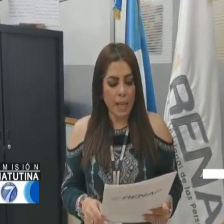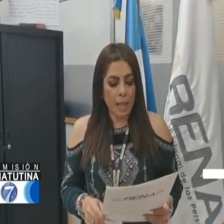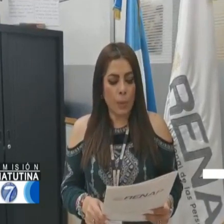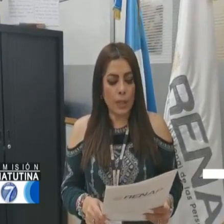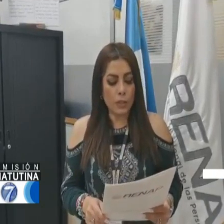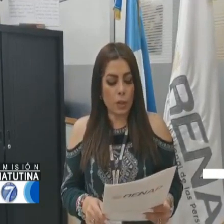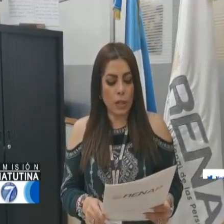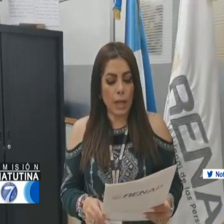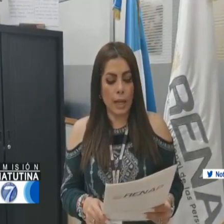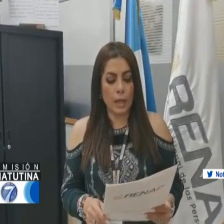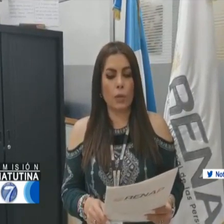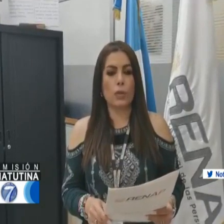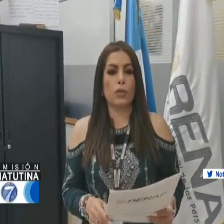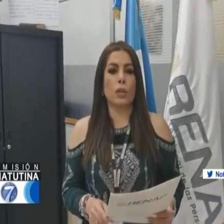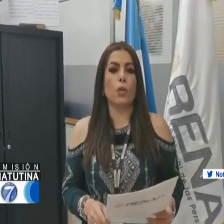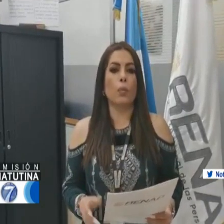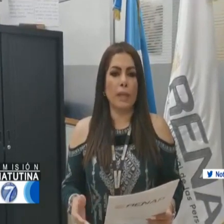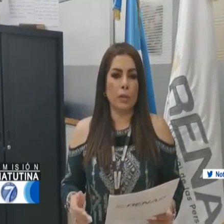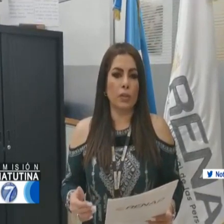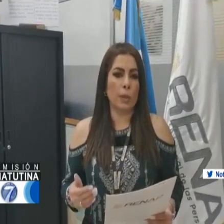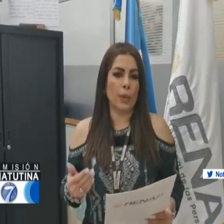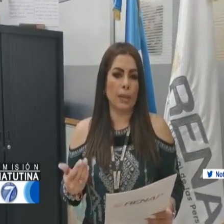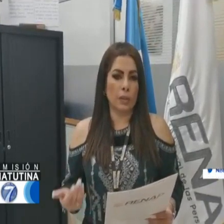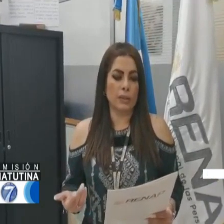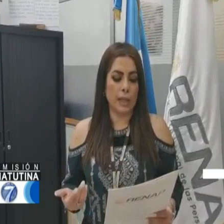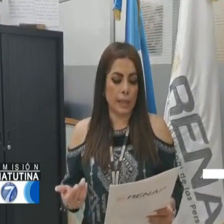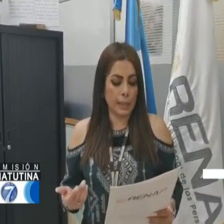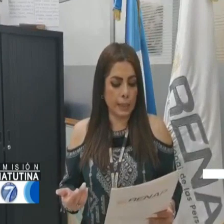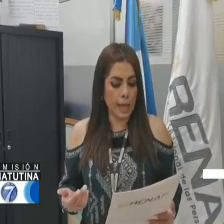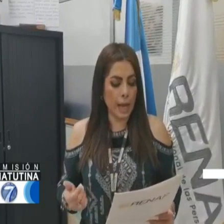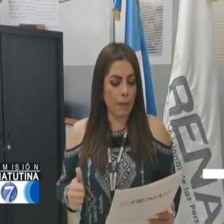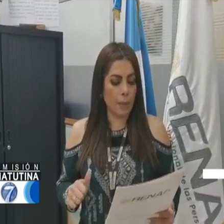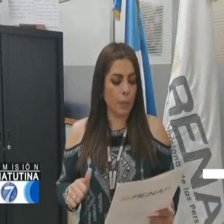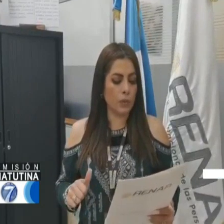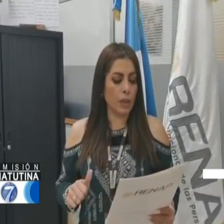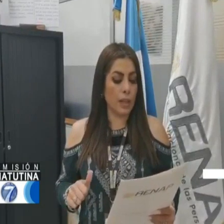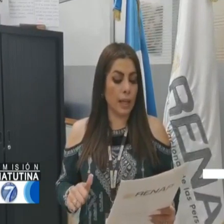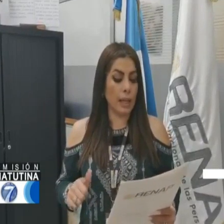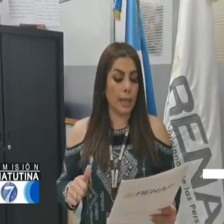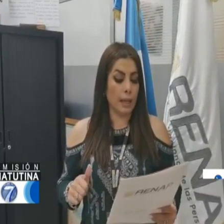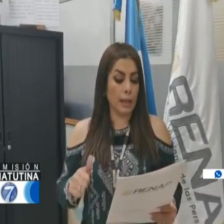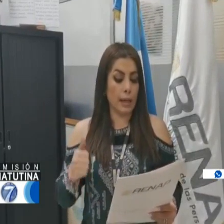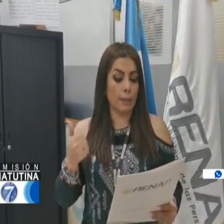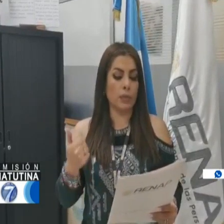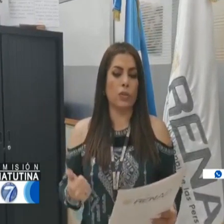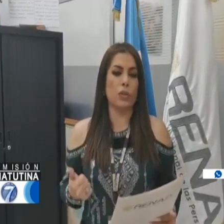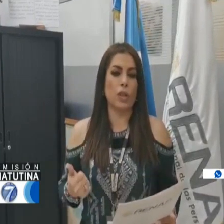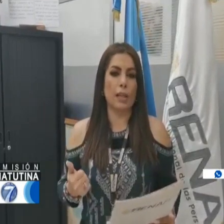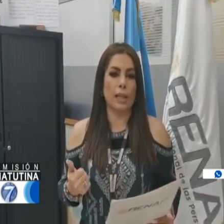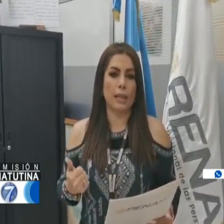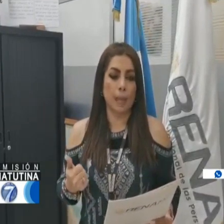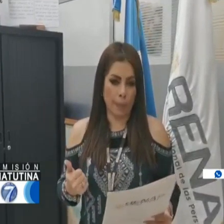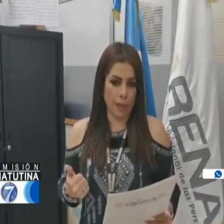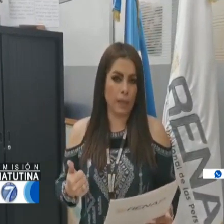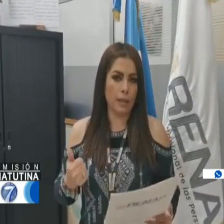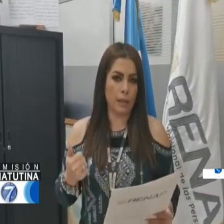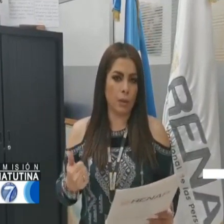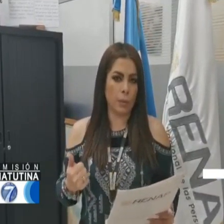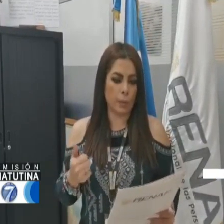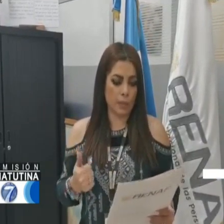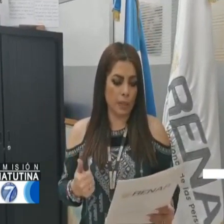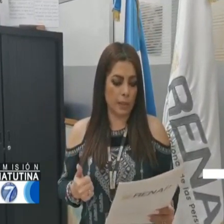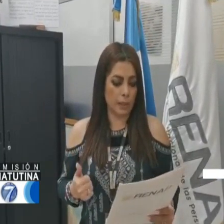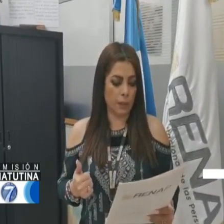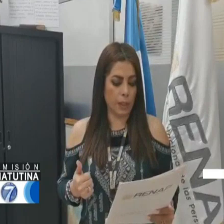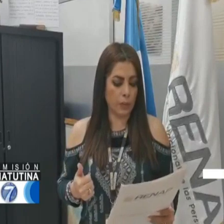www.renap.gov.gt. ¿Cuáles son los documentos que pueden solicitar en línea? Hablamos de la reposición del DPI,